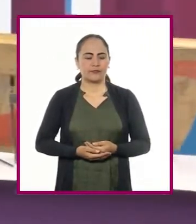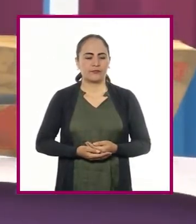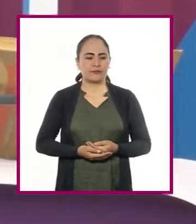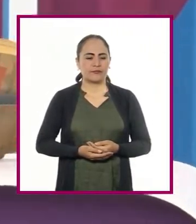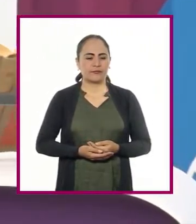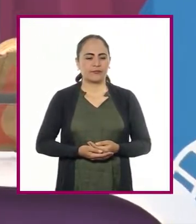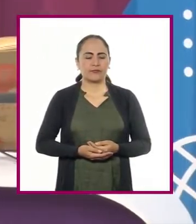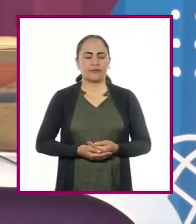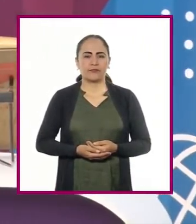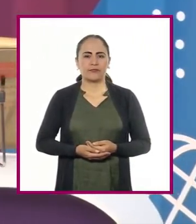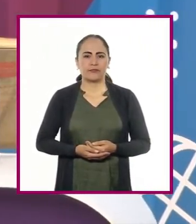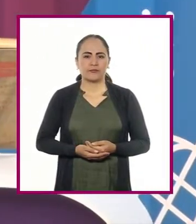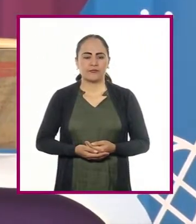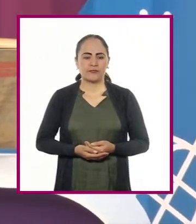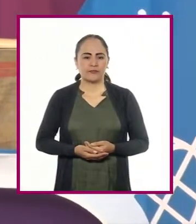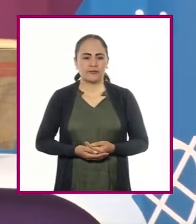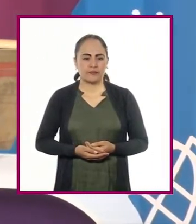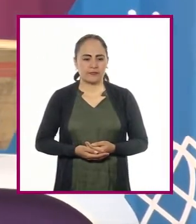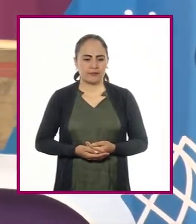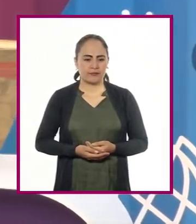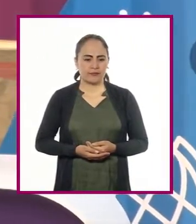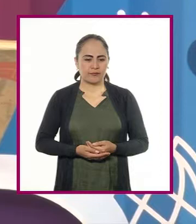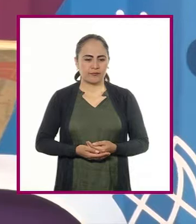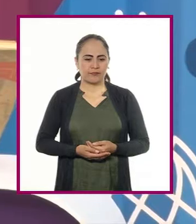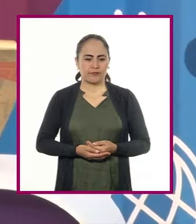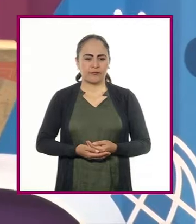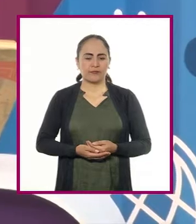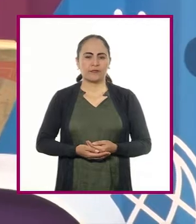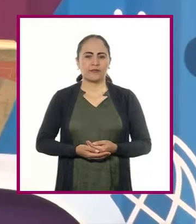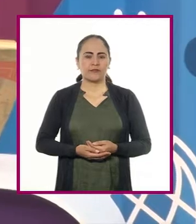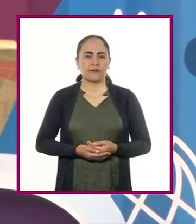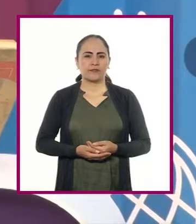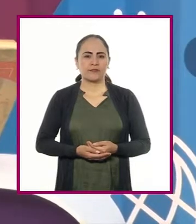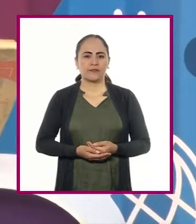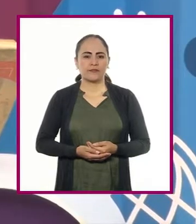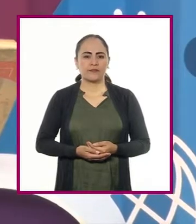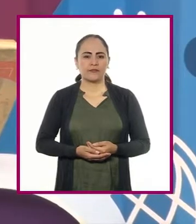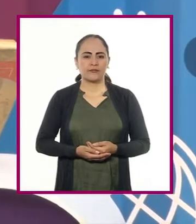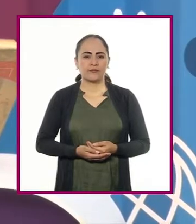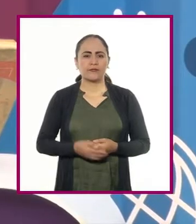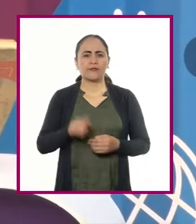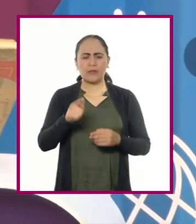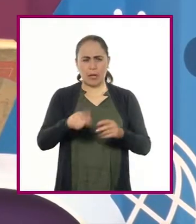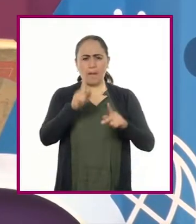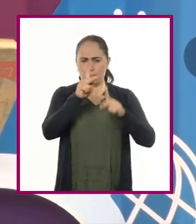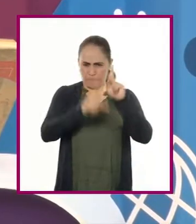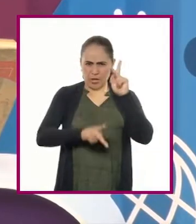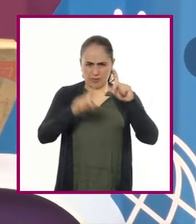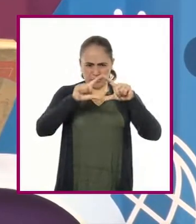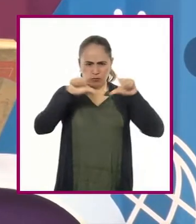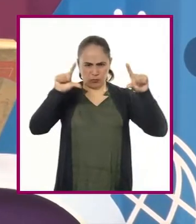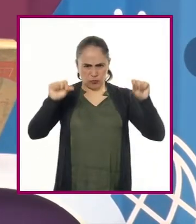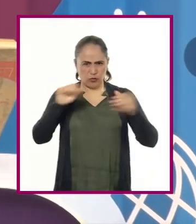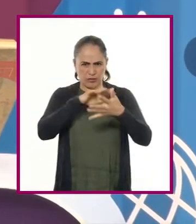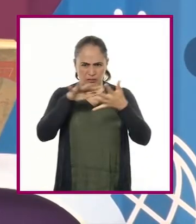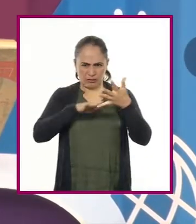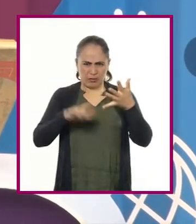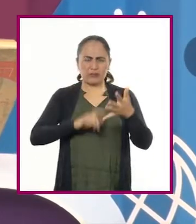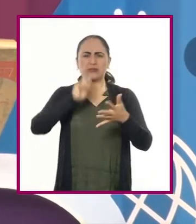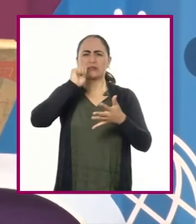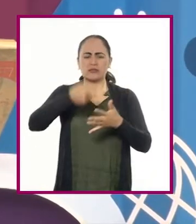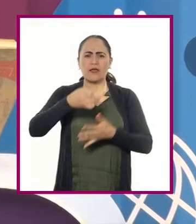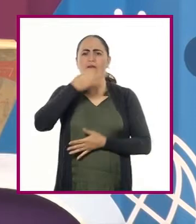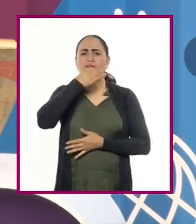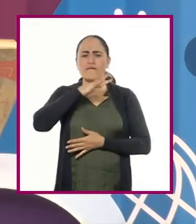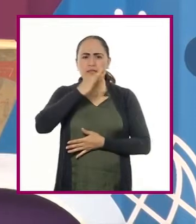la época de Sor Juana, del historiador Antonio Rubial García. En este fragmento nos cuenta sobre la celebración